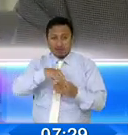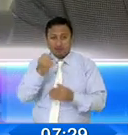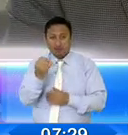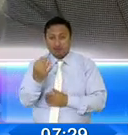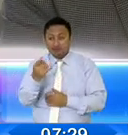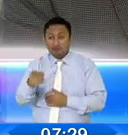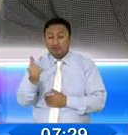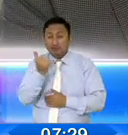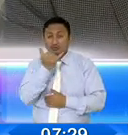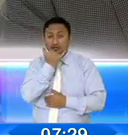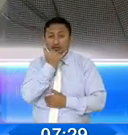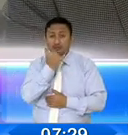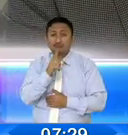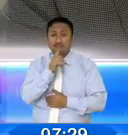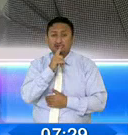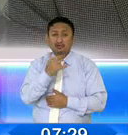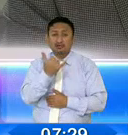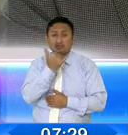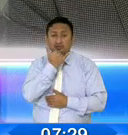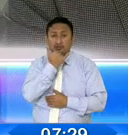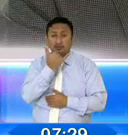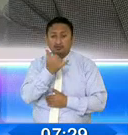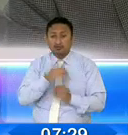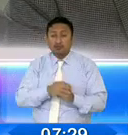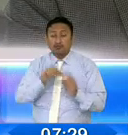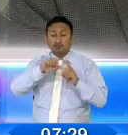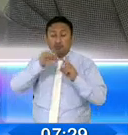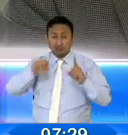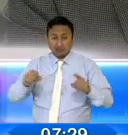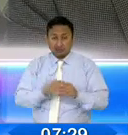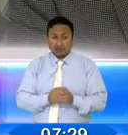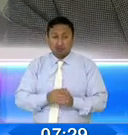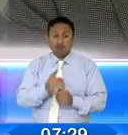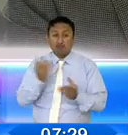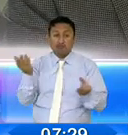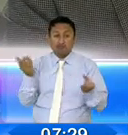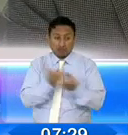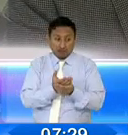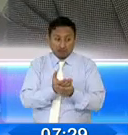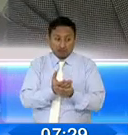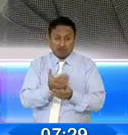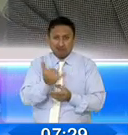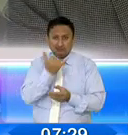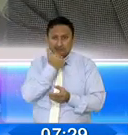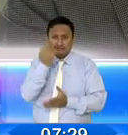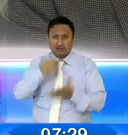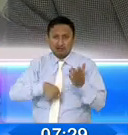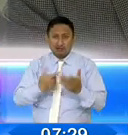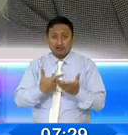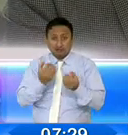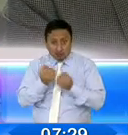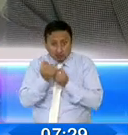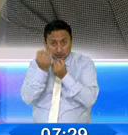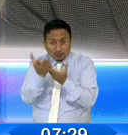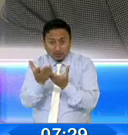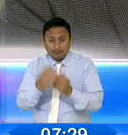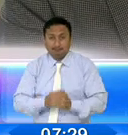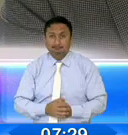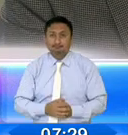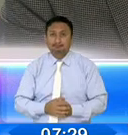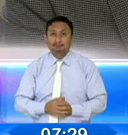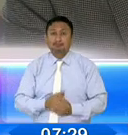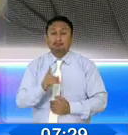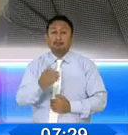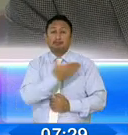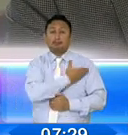quién mismo falló y si fue el sistema o fueron las actas de escrutinio. El país tiene que conocer esto. La presidenta del CNE, Diana